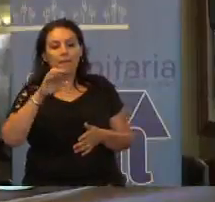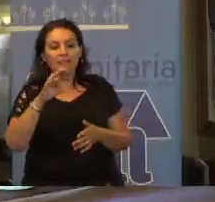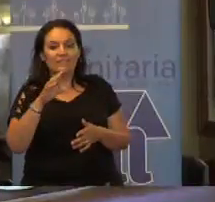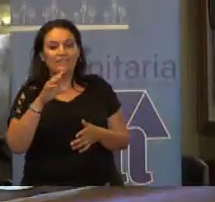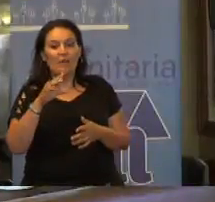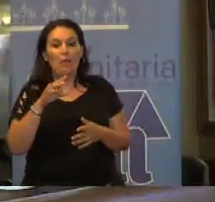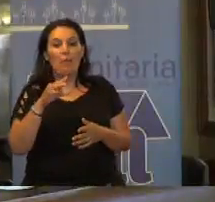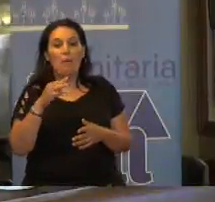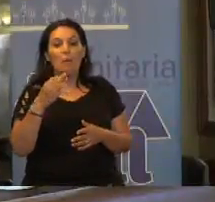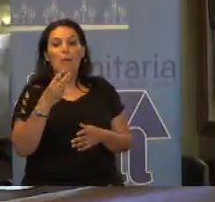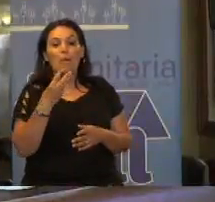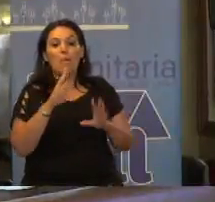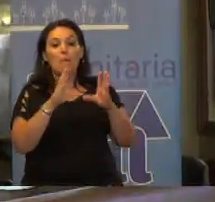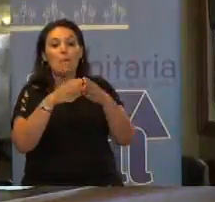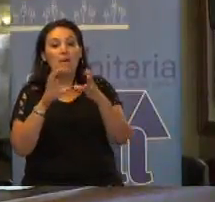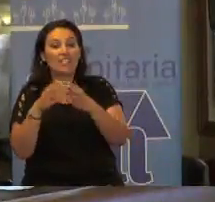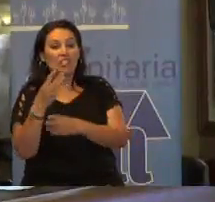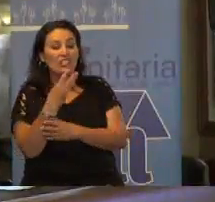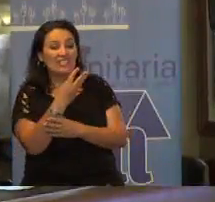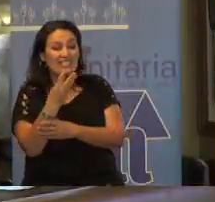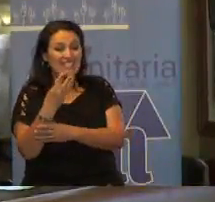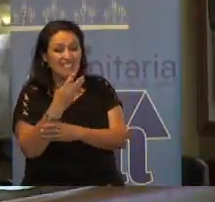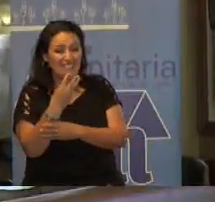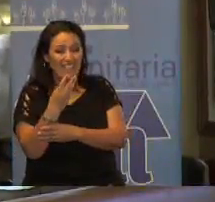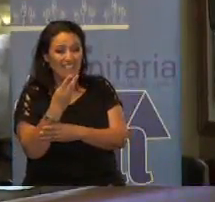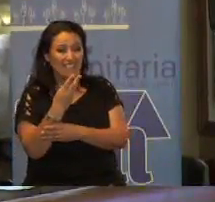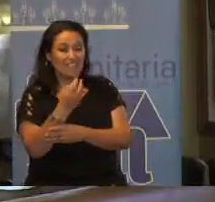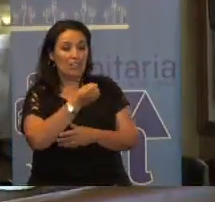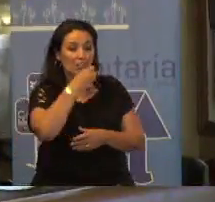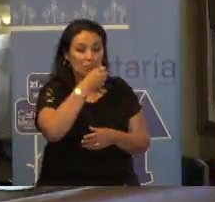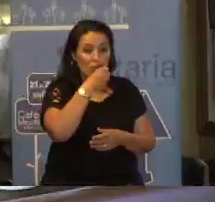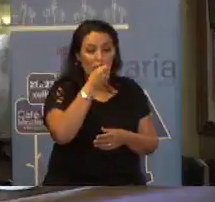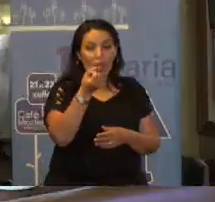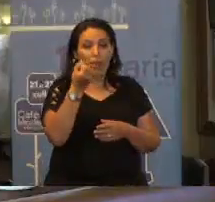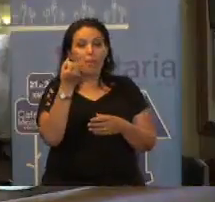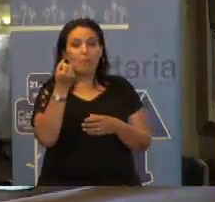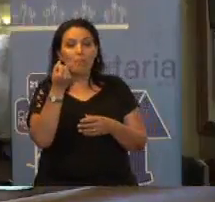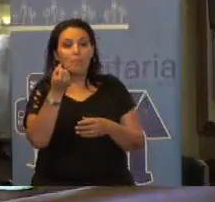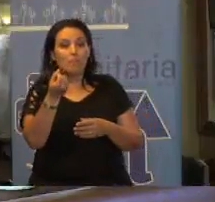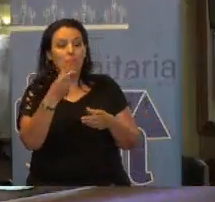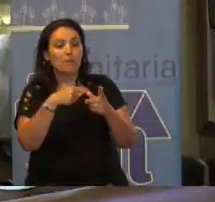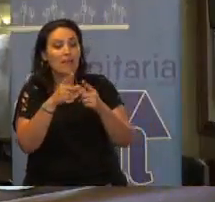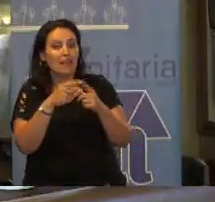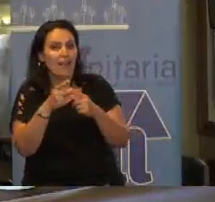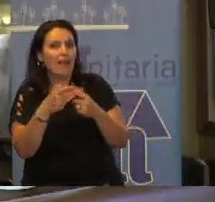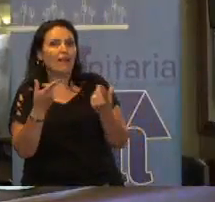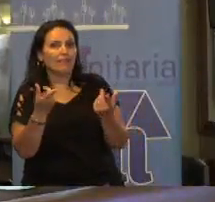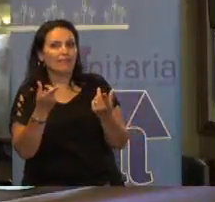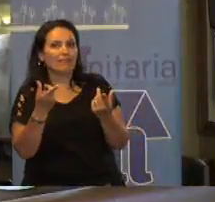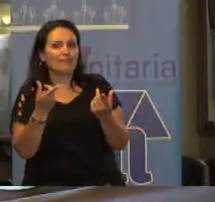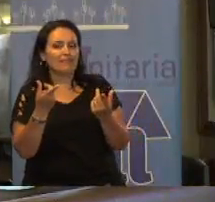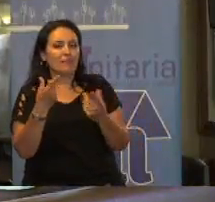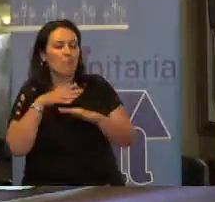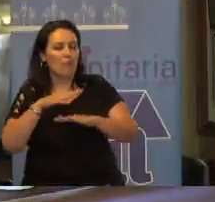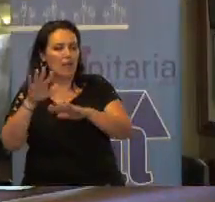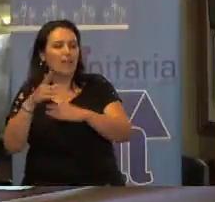están o PSOE e o BNG, o PSOE está gobernando en Lugo e aquí está gobernando o BNG. Entonces, ao parecer,